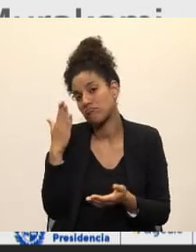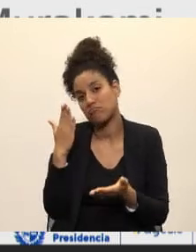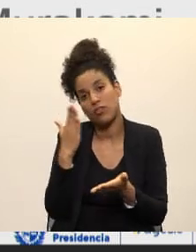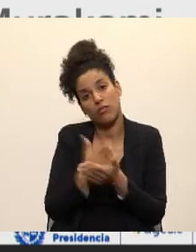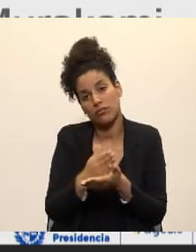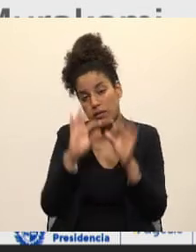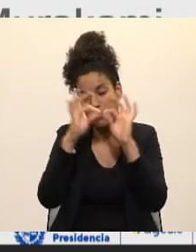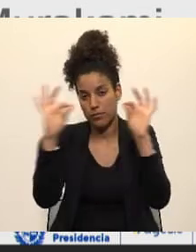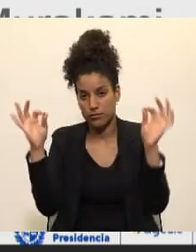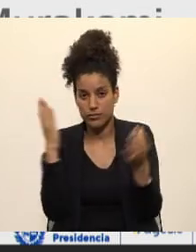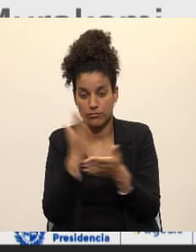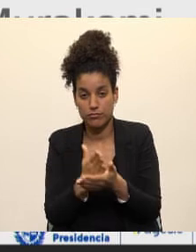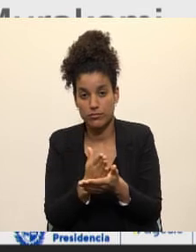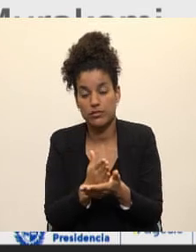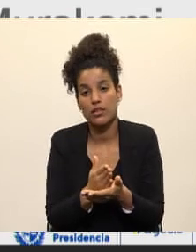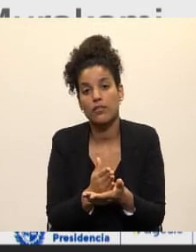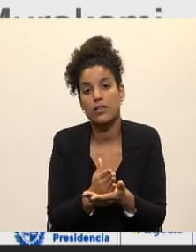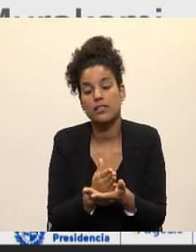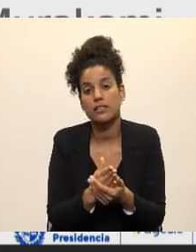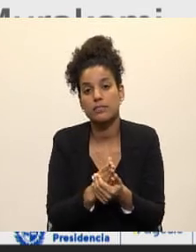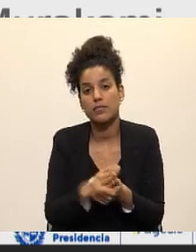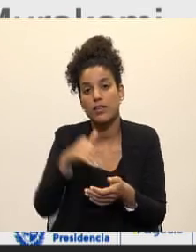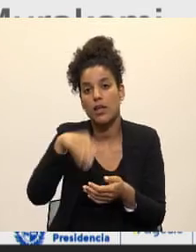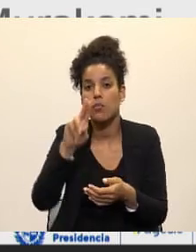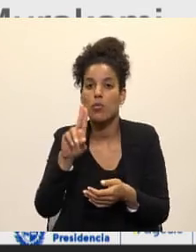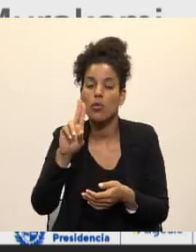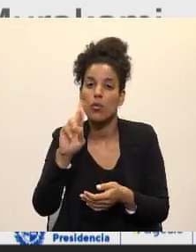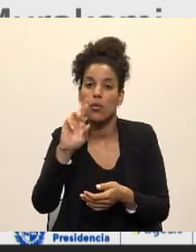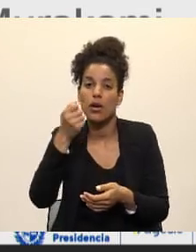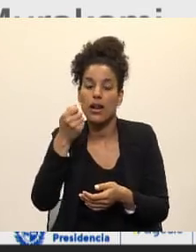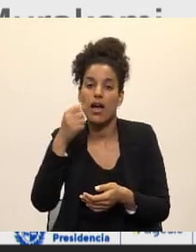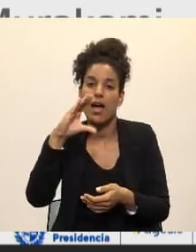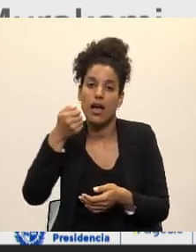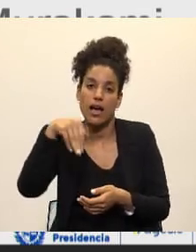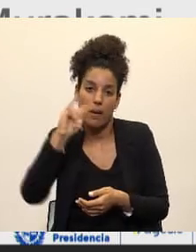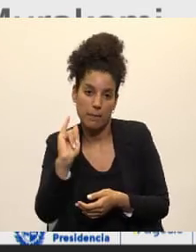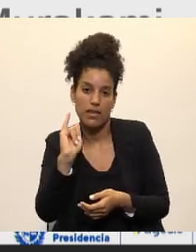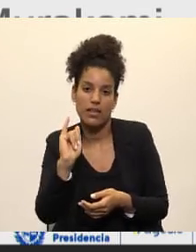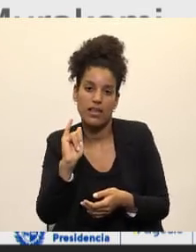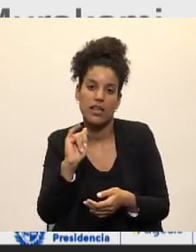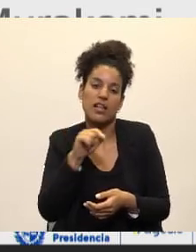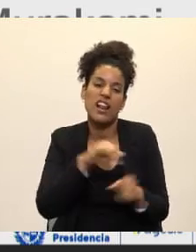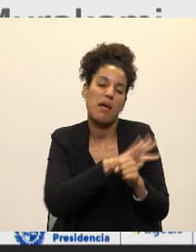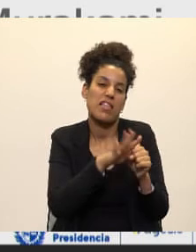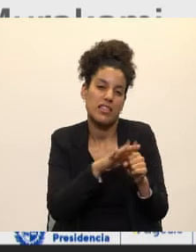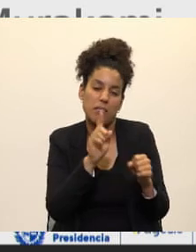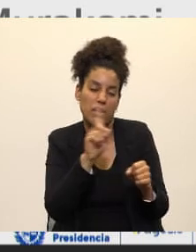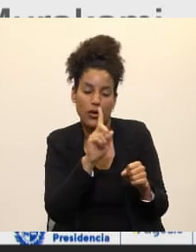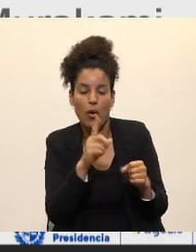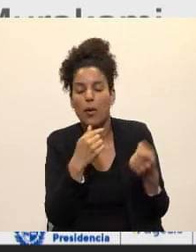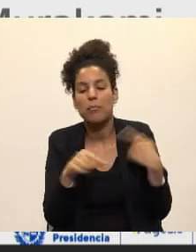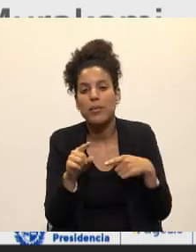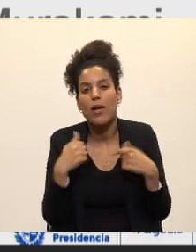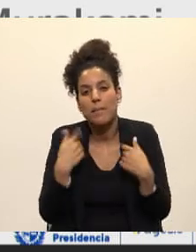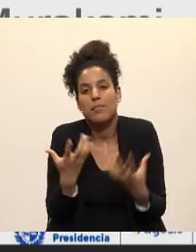esta frase de Murakami, que por supuesto no tiene que ver con la pandemia, pero que me ayuda a seguir